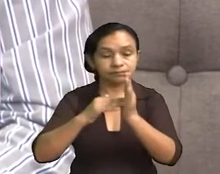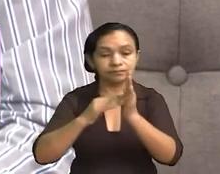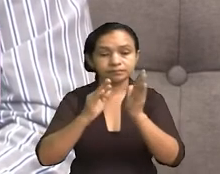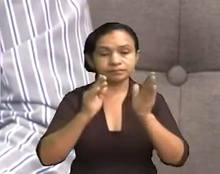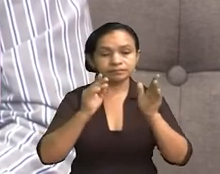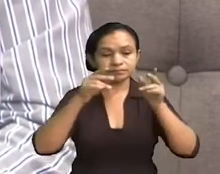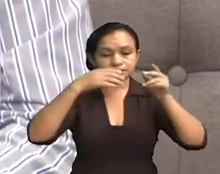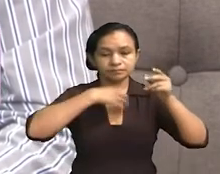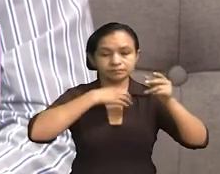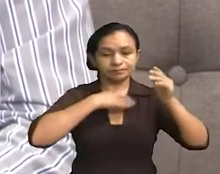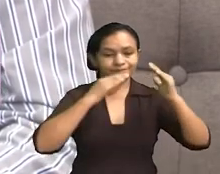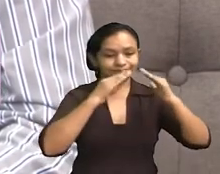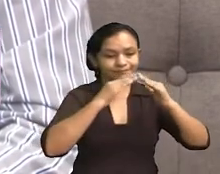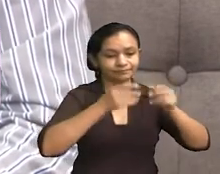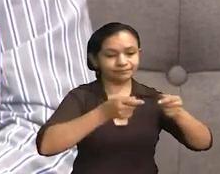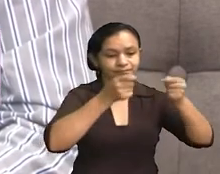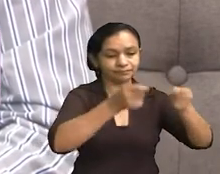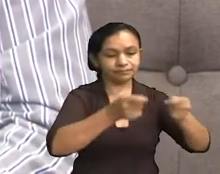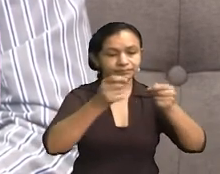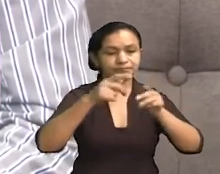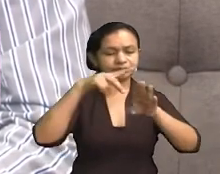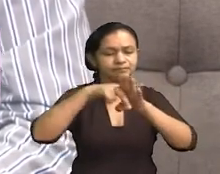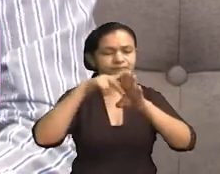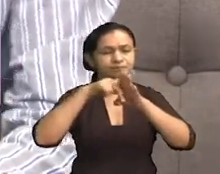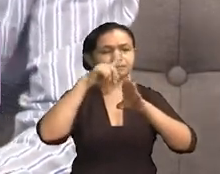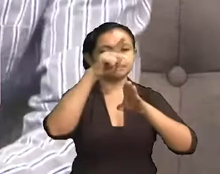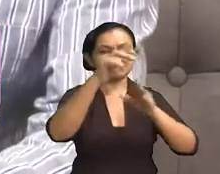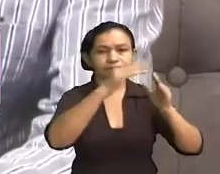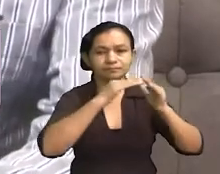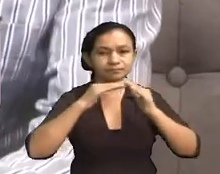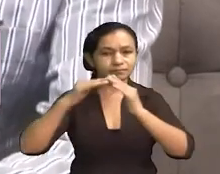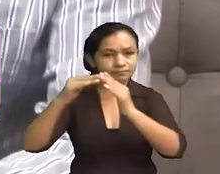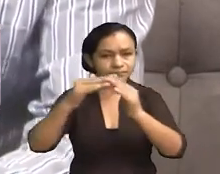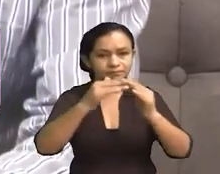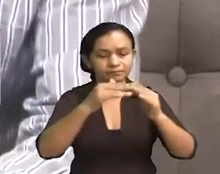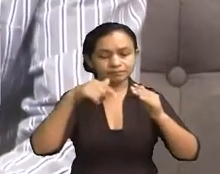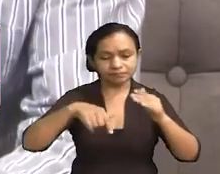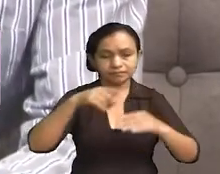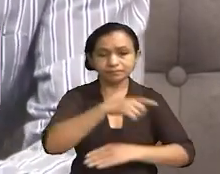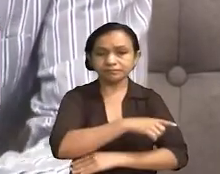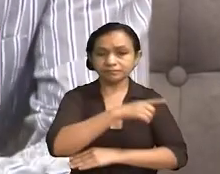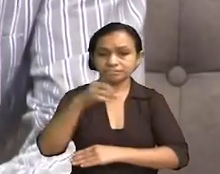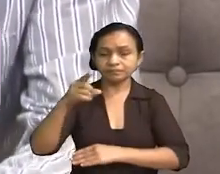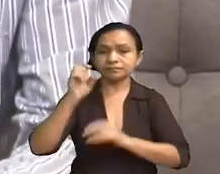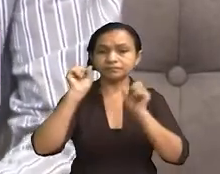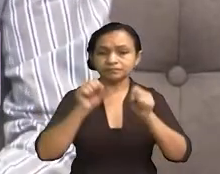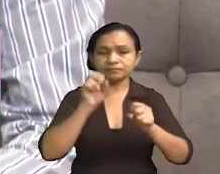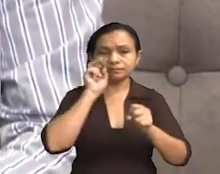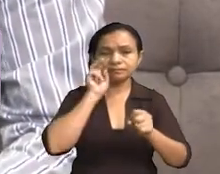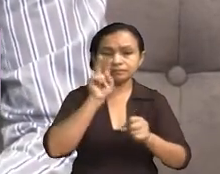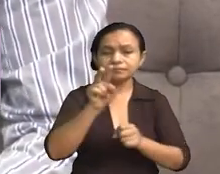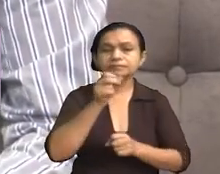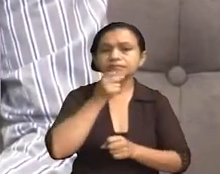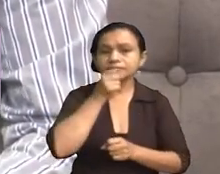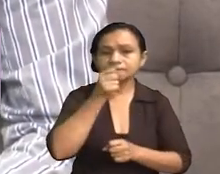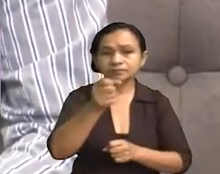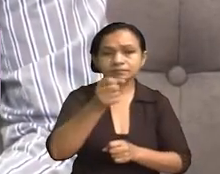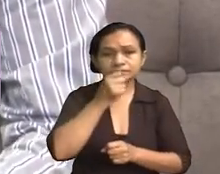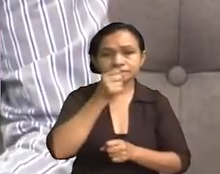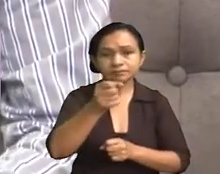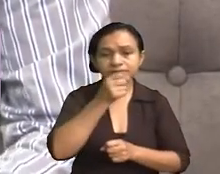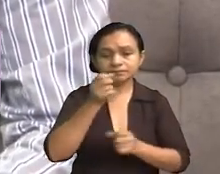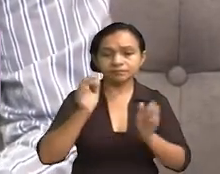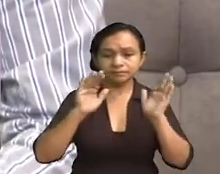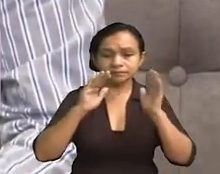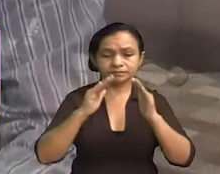títulos en zonas urbanas y rurales entregados. Incluso en estos días, pueden verlo en las noticias, hay